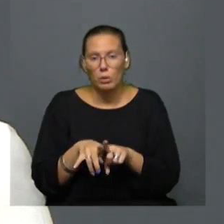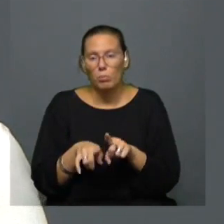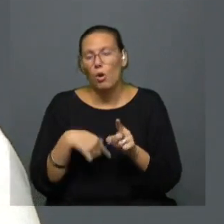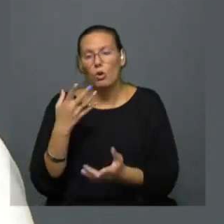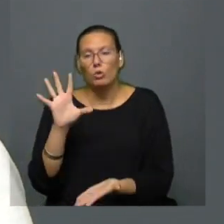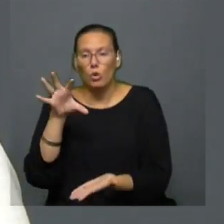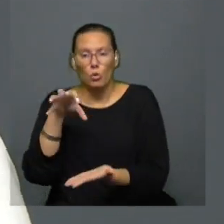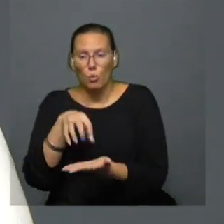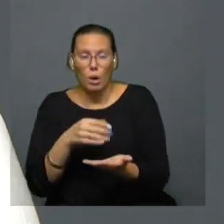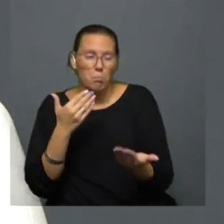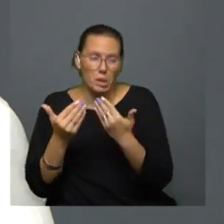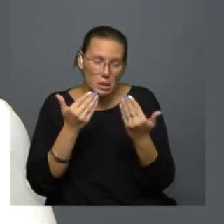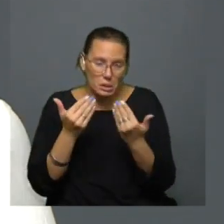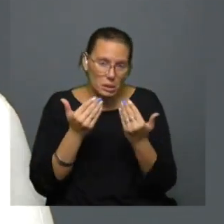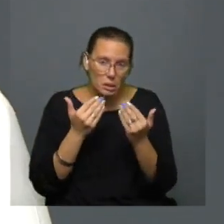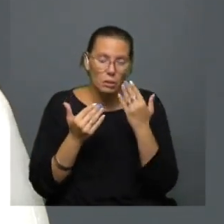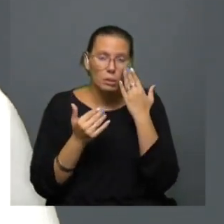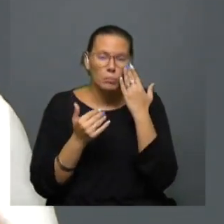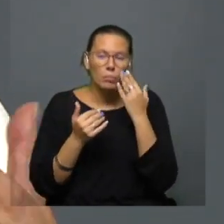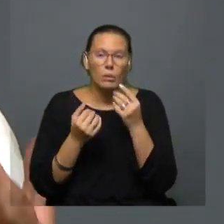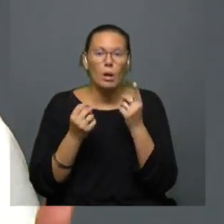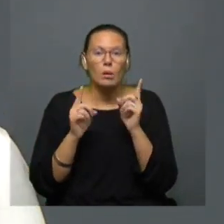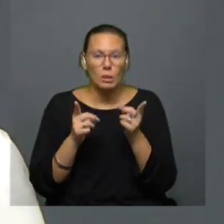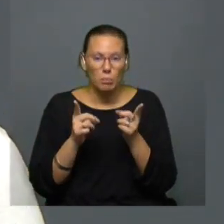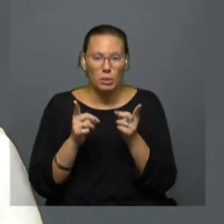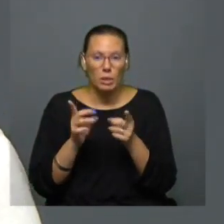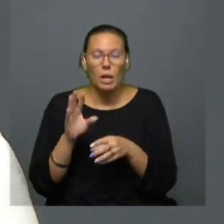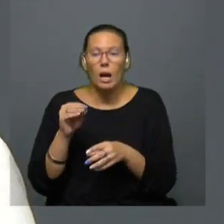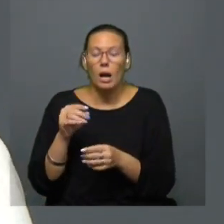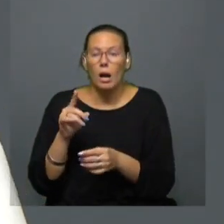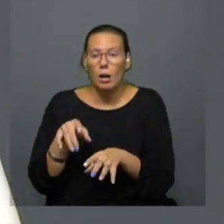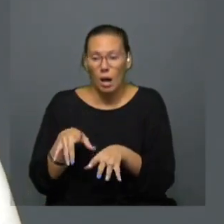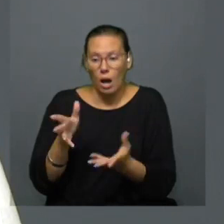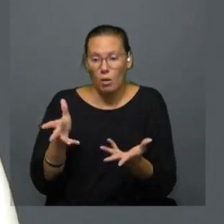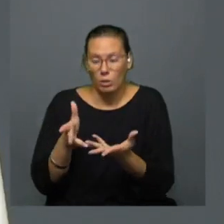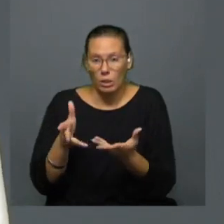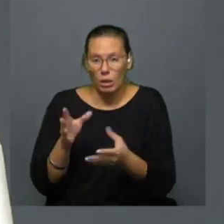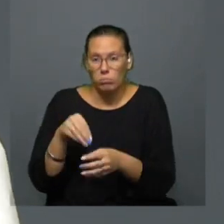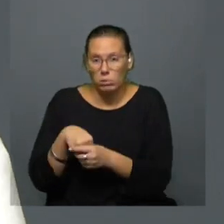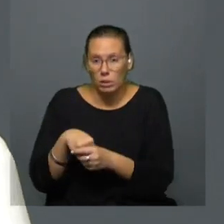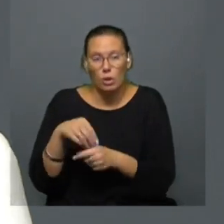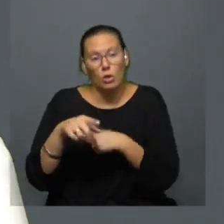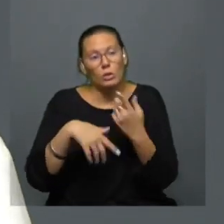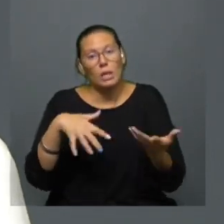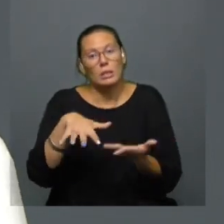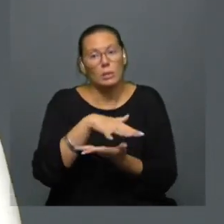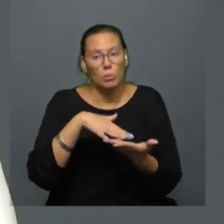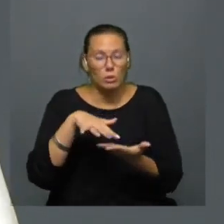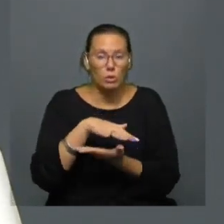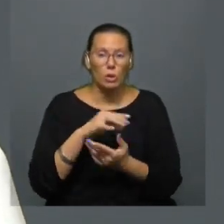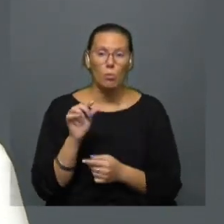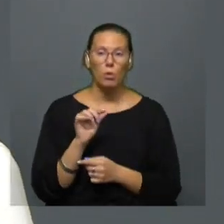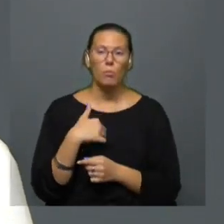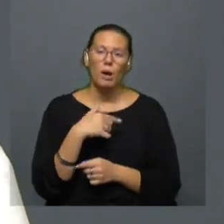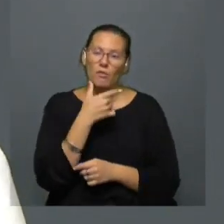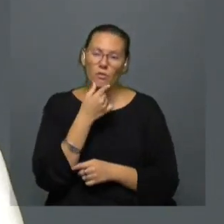sería una situación parecida, porque también está ocupado, digamos, por... Y de pronto hay otras situaciones un poco más